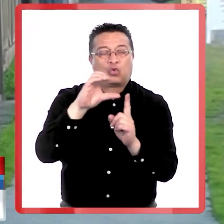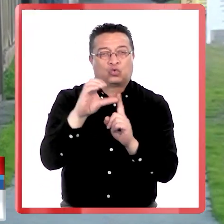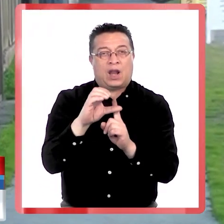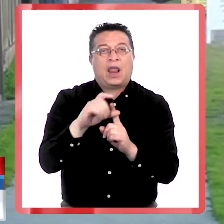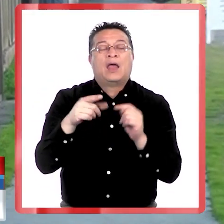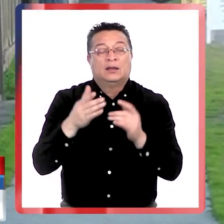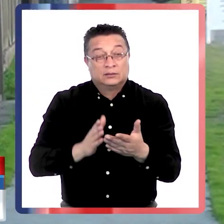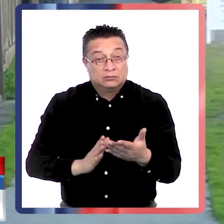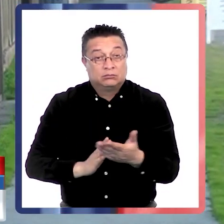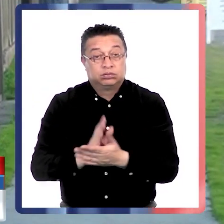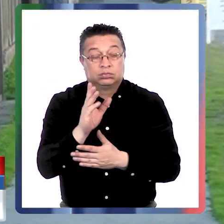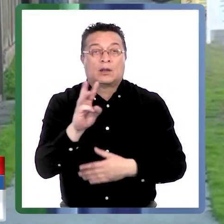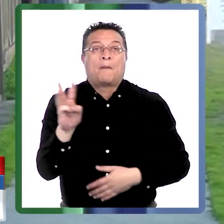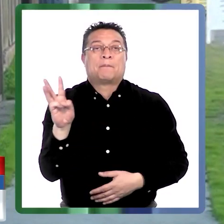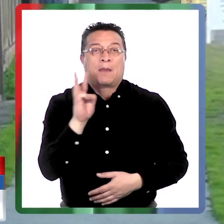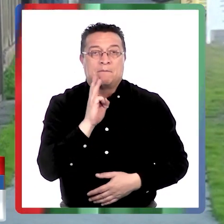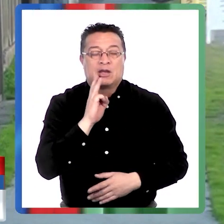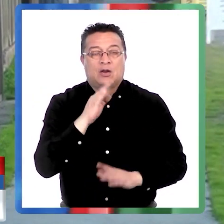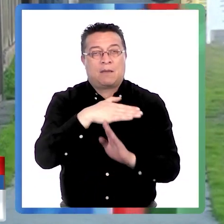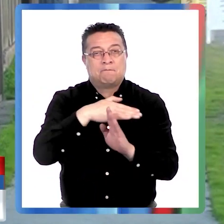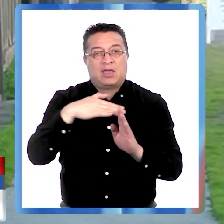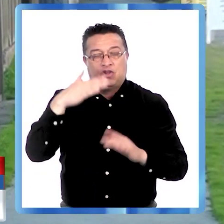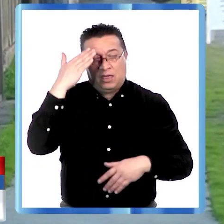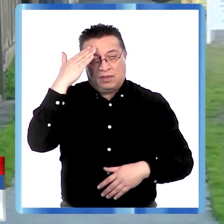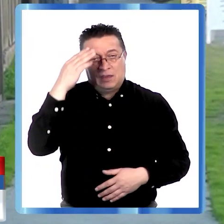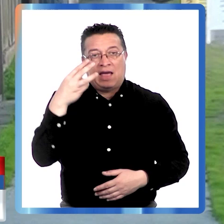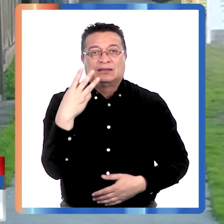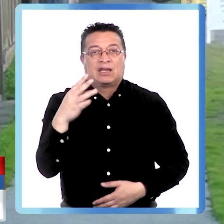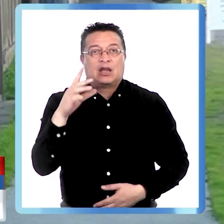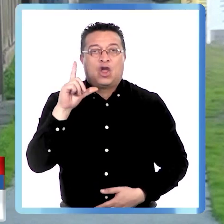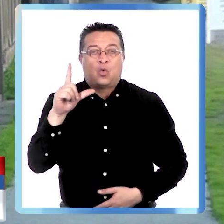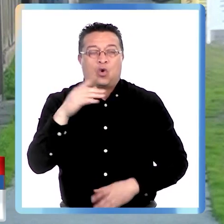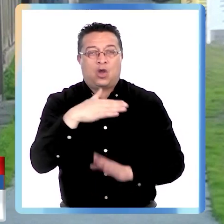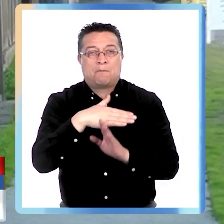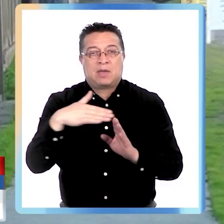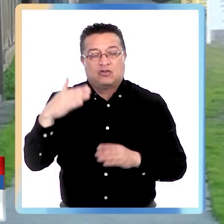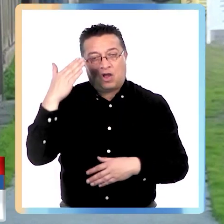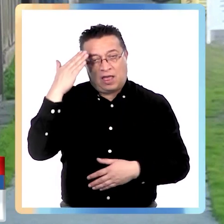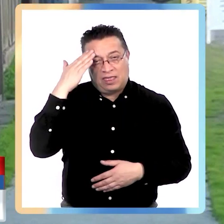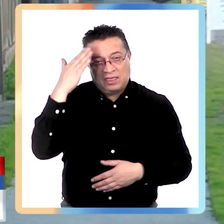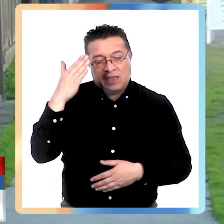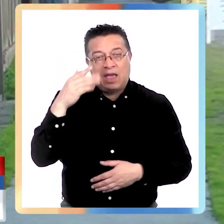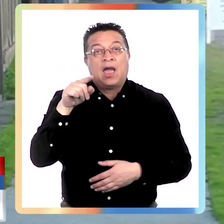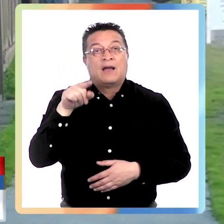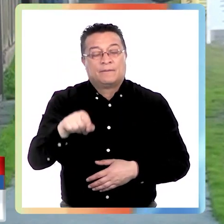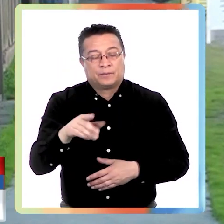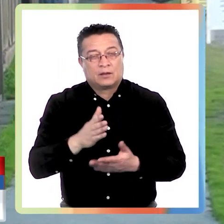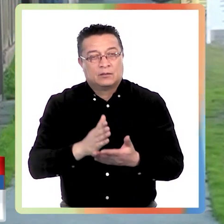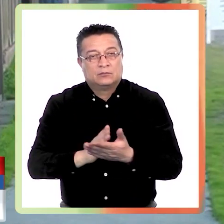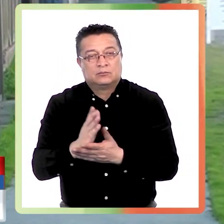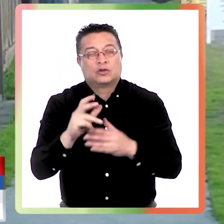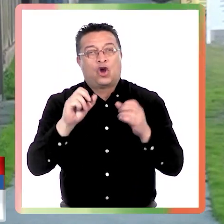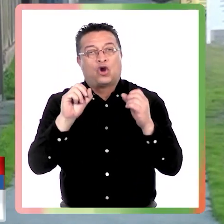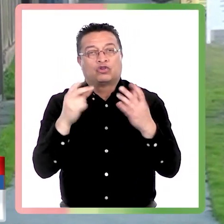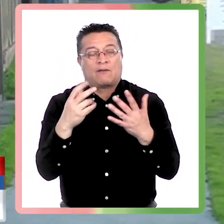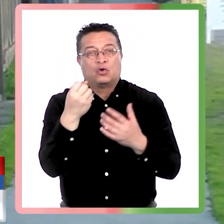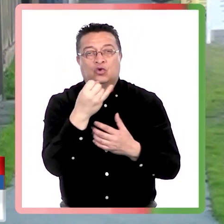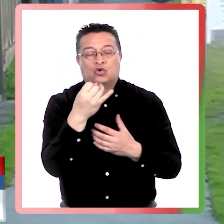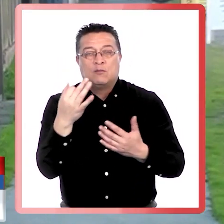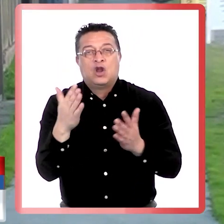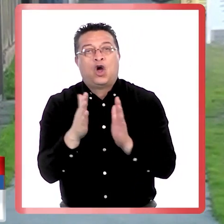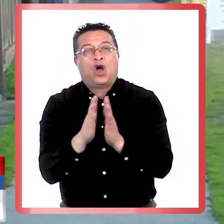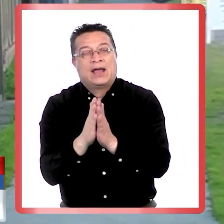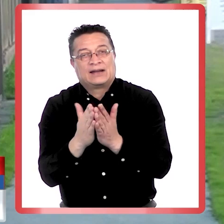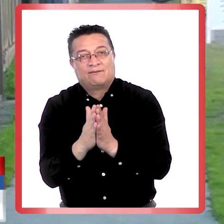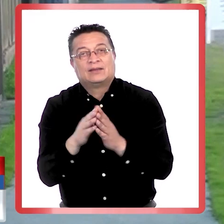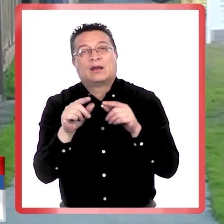Cultural y se va a inaugurar este miércoles al mediodía, el miércoles 3 de julio al mediodía. En esa ocasión también se va a lanzar el octavo número de la revista,